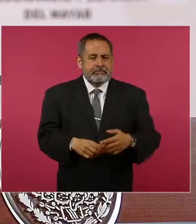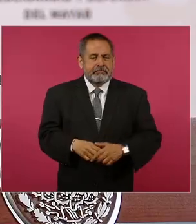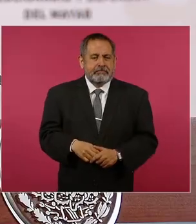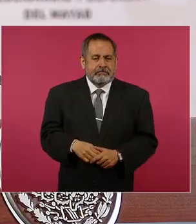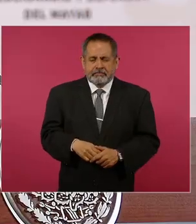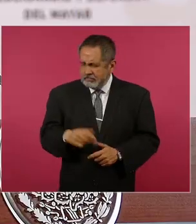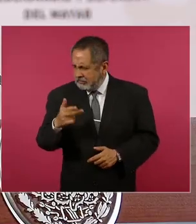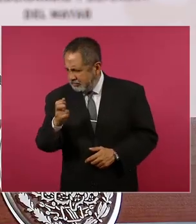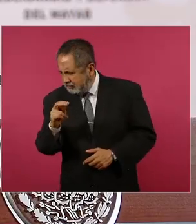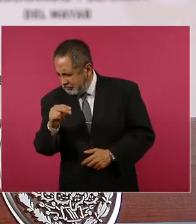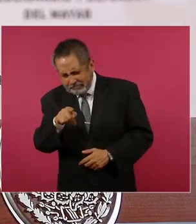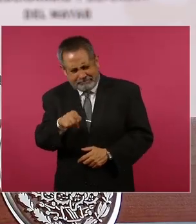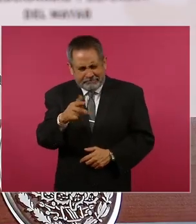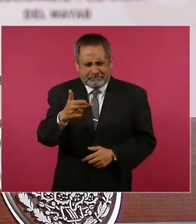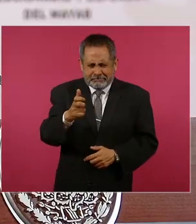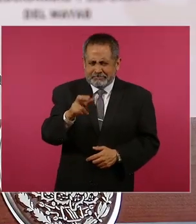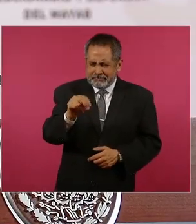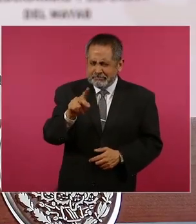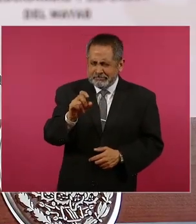Hernández,